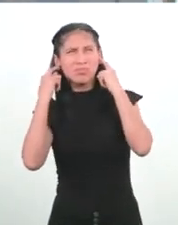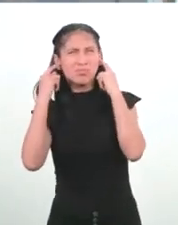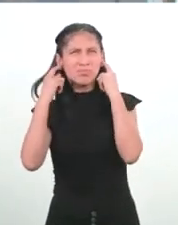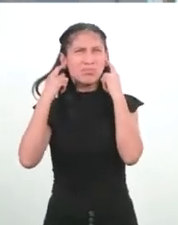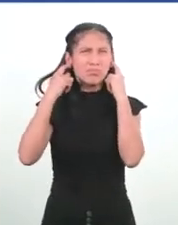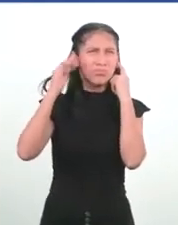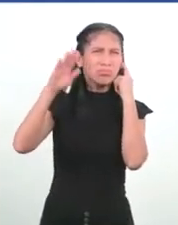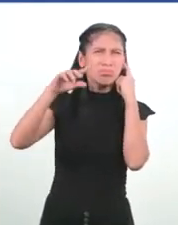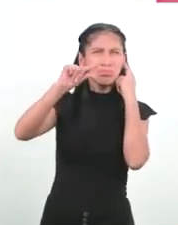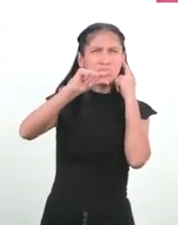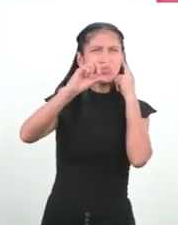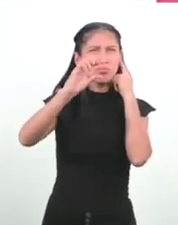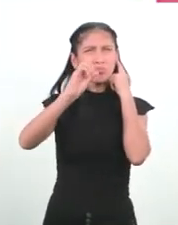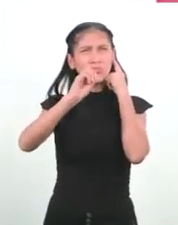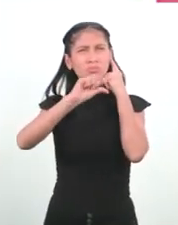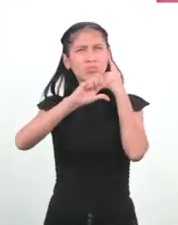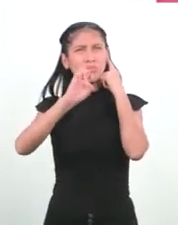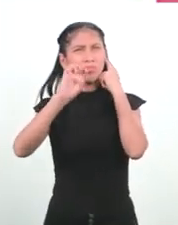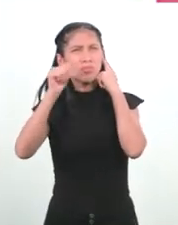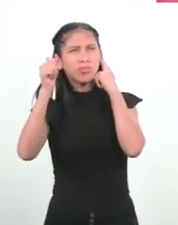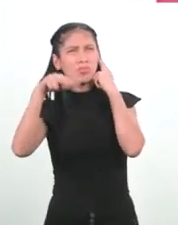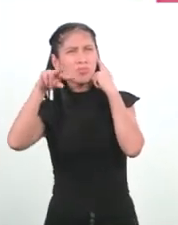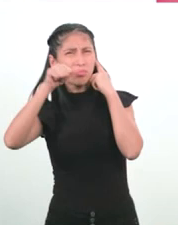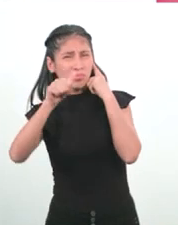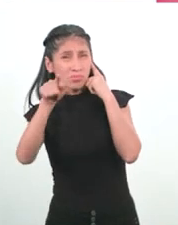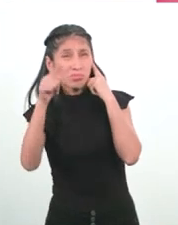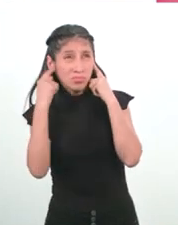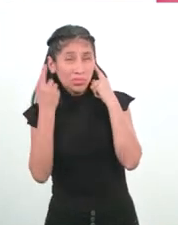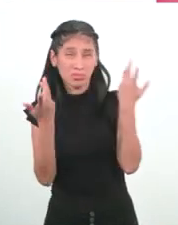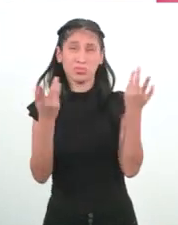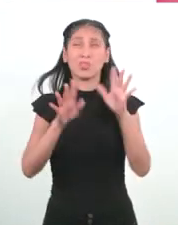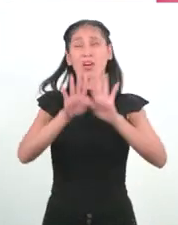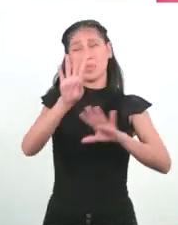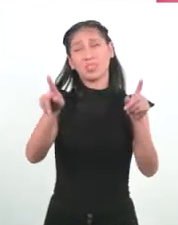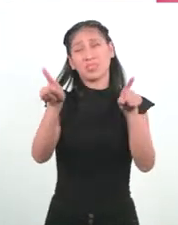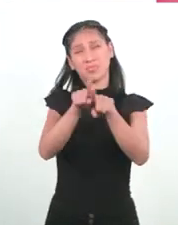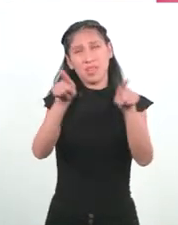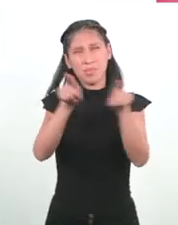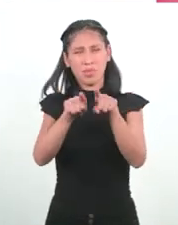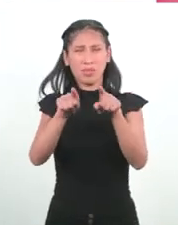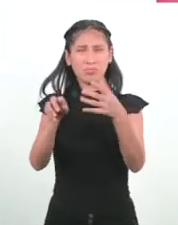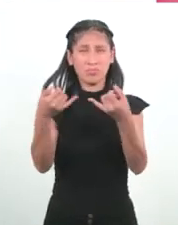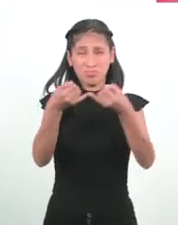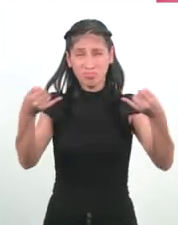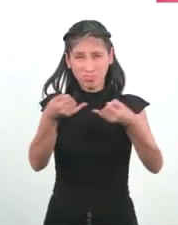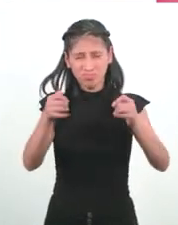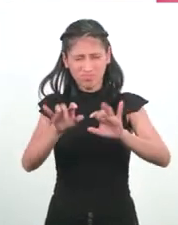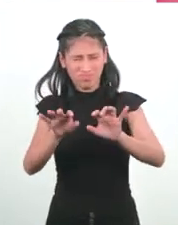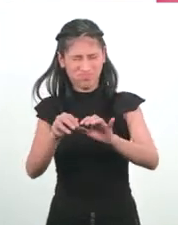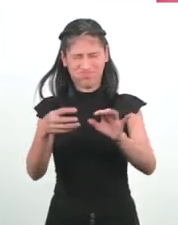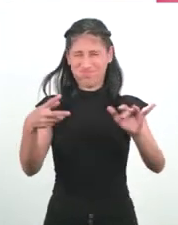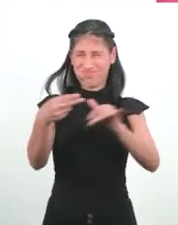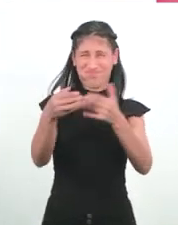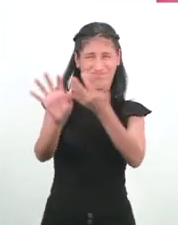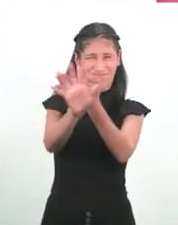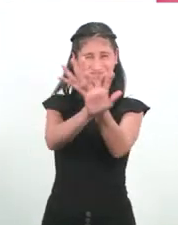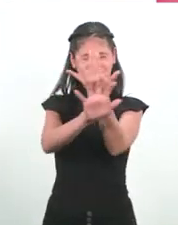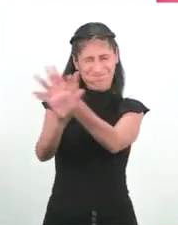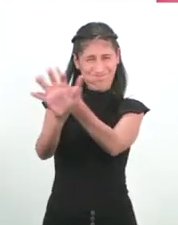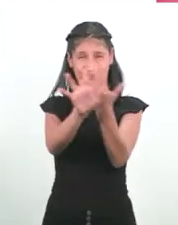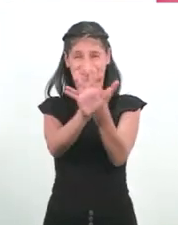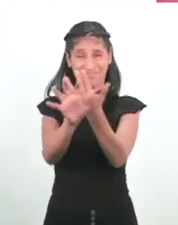ahí? Como la inestabilidad de la red. Y si tomamos como ejemplo la entrevista con Mariana Costa,